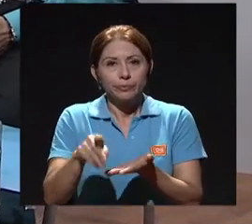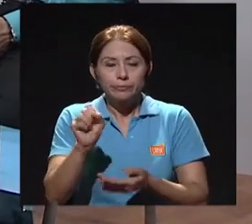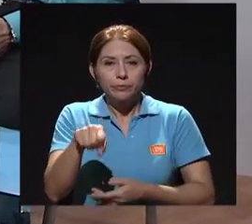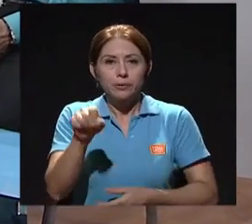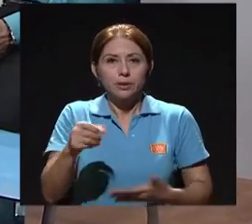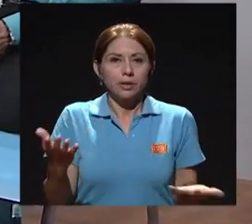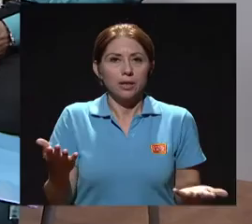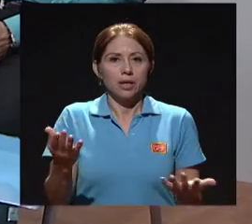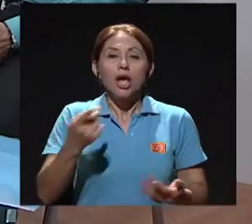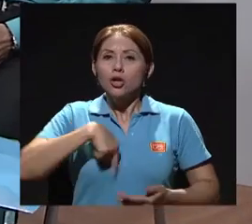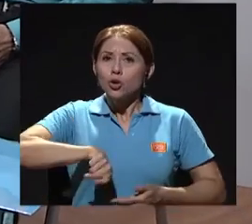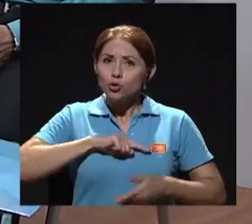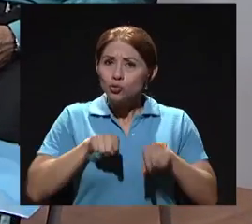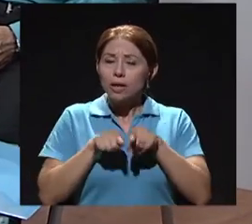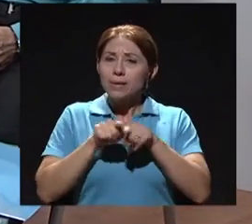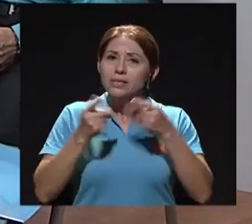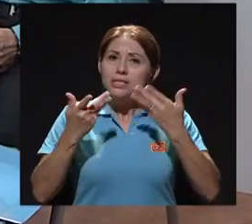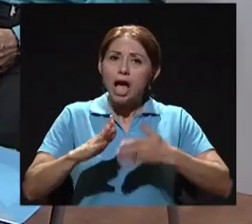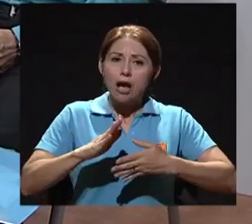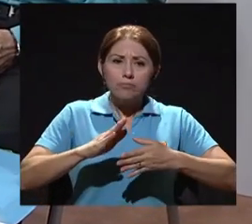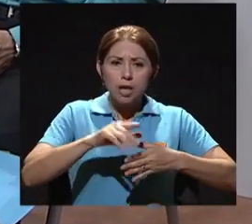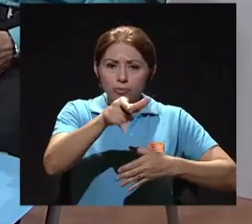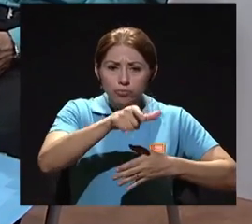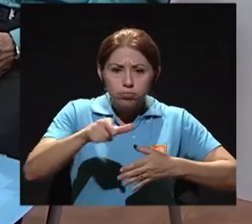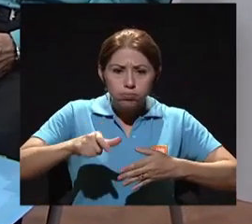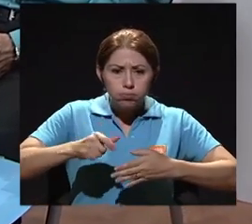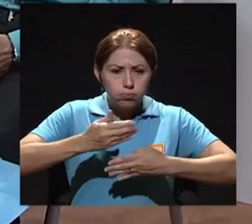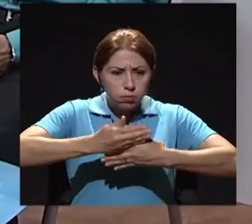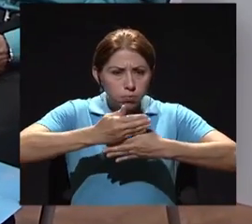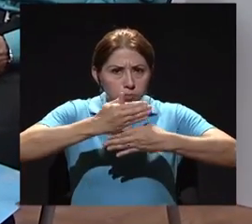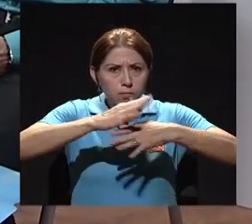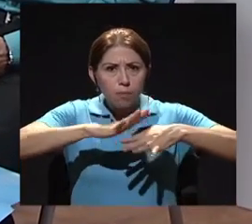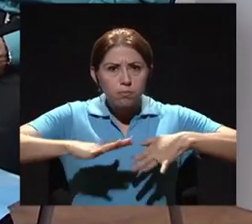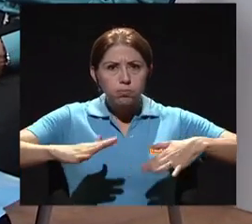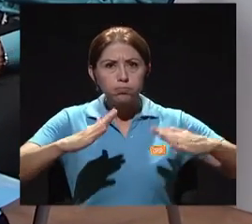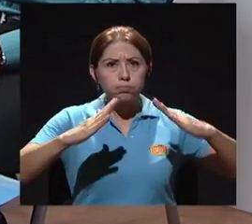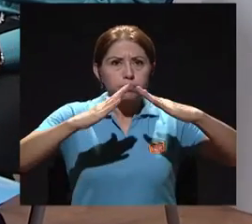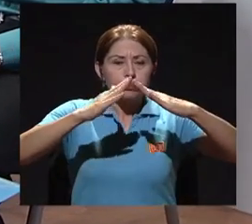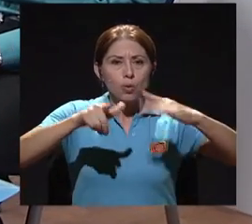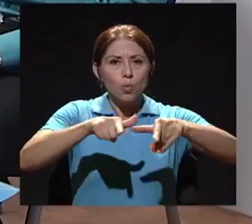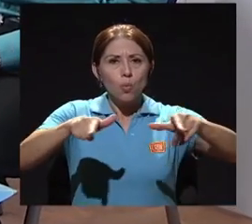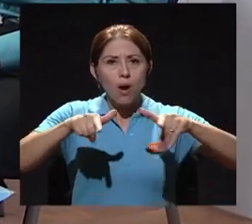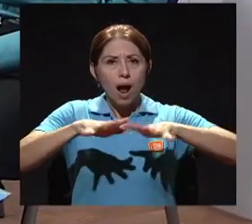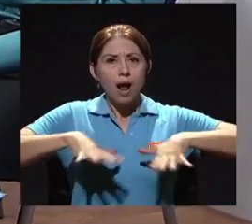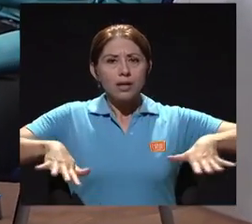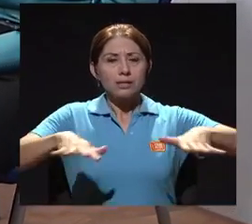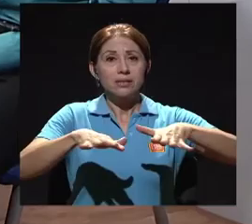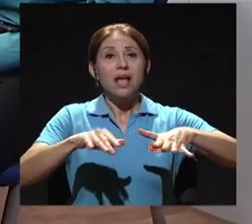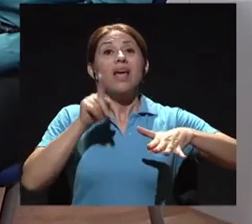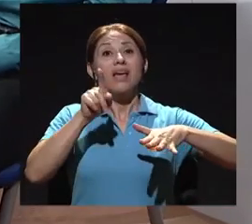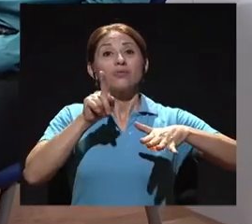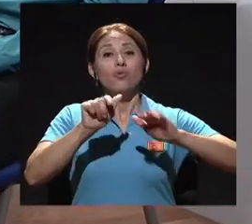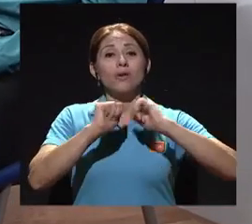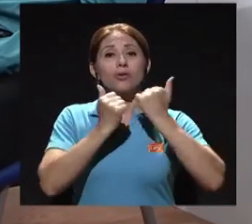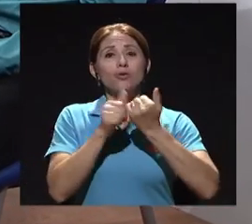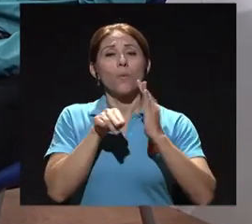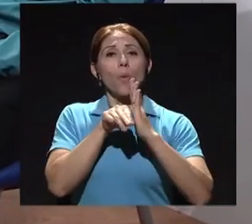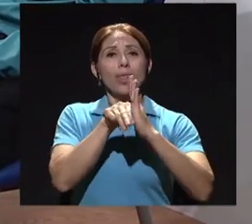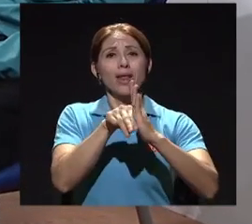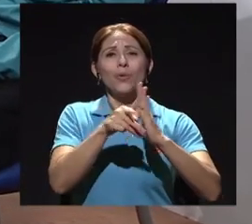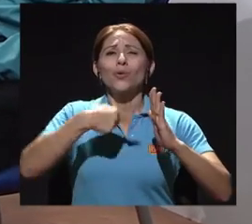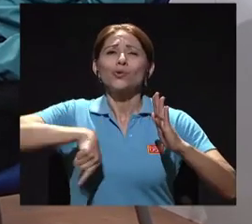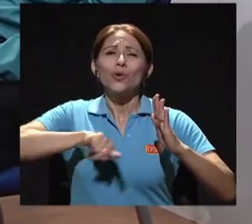hemos construido plantas de tratamiento es una sala modelo en el campo este que tenemos alrededor de